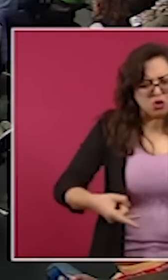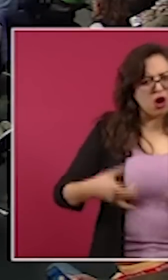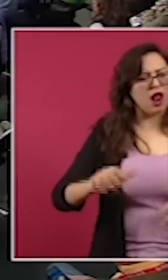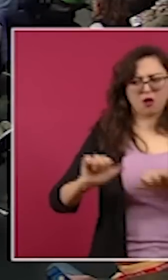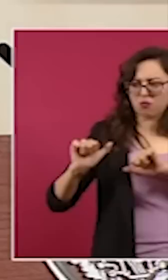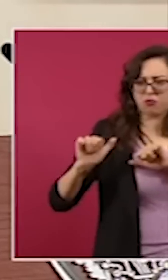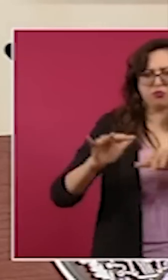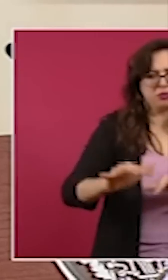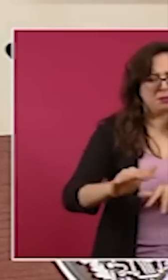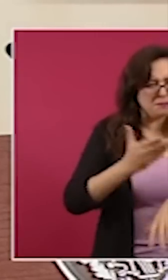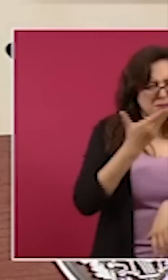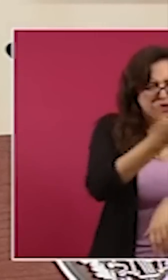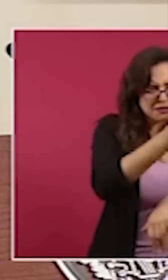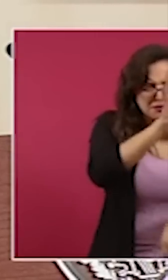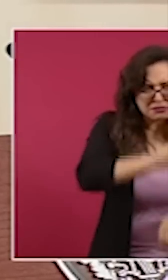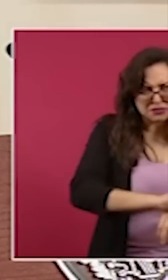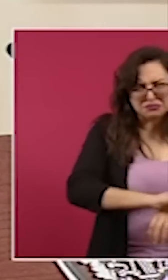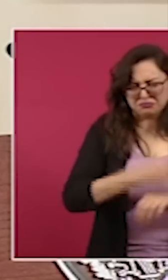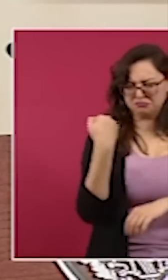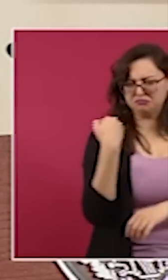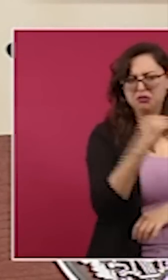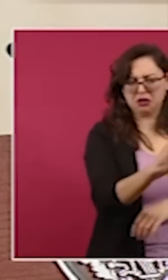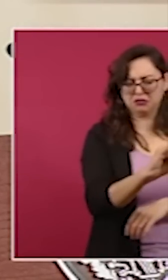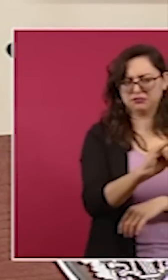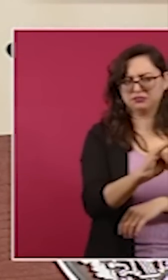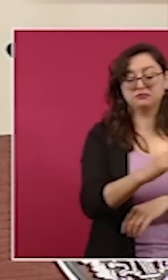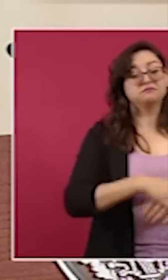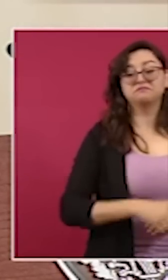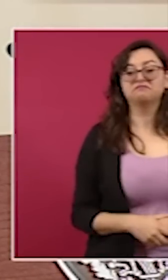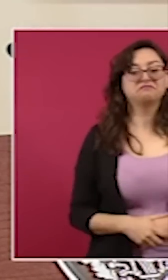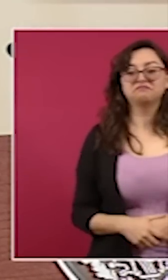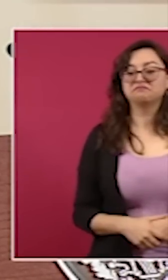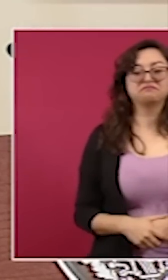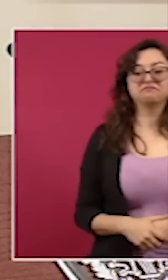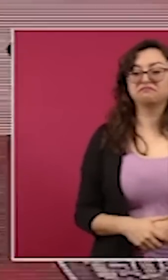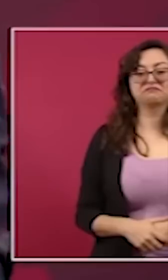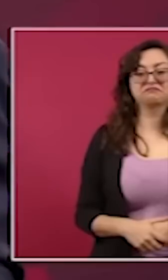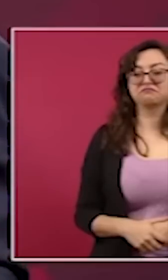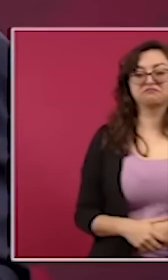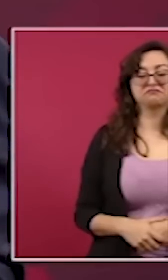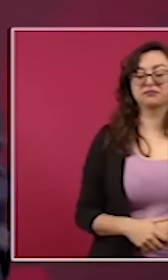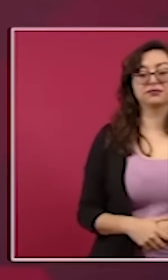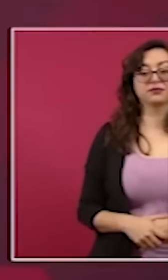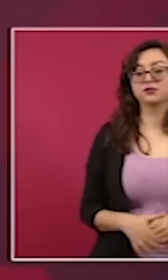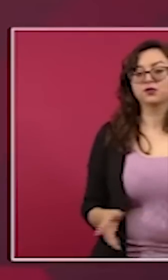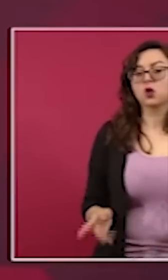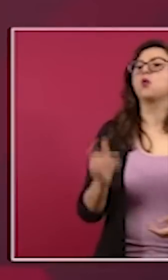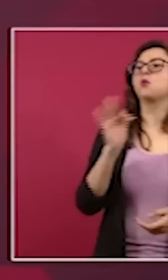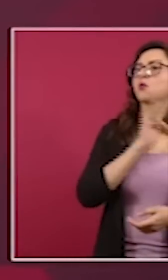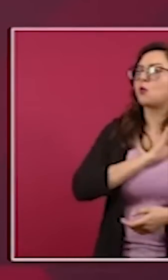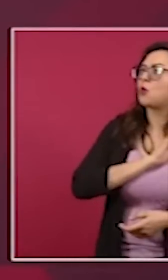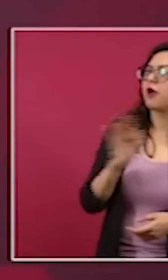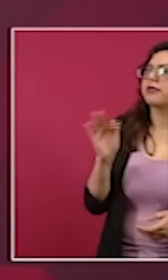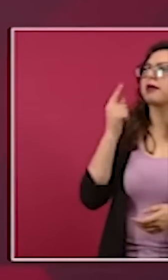ni que pedir permiso, pero no, teníamos que hacer nuestras manifestaciones